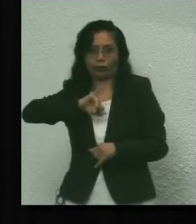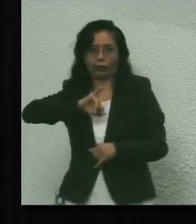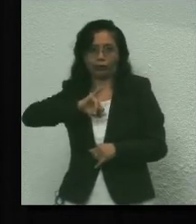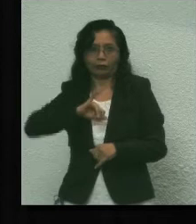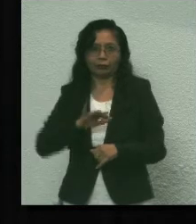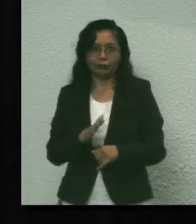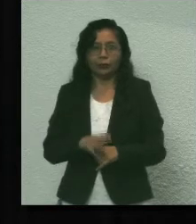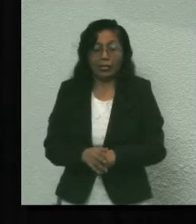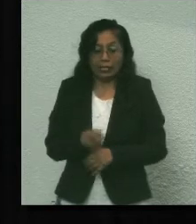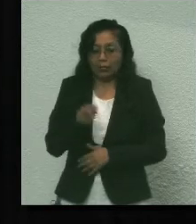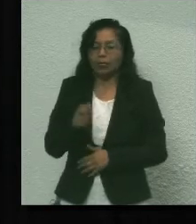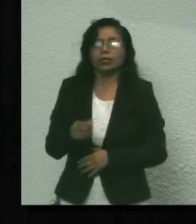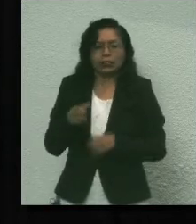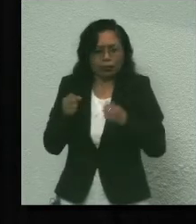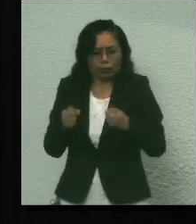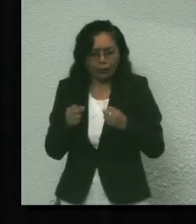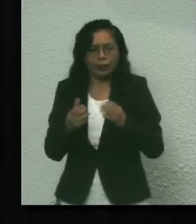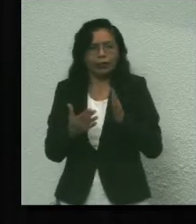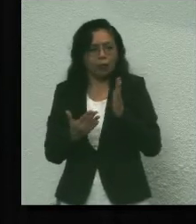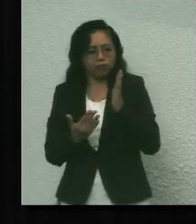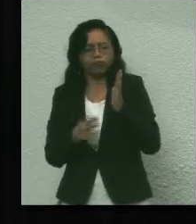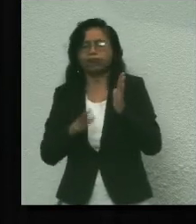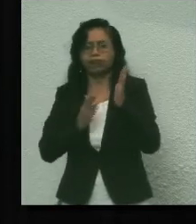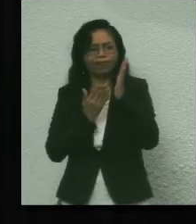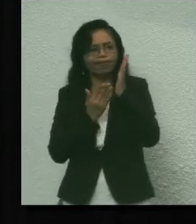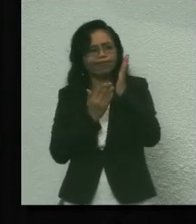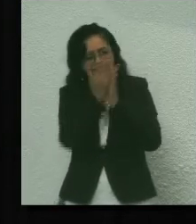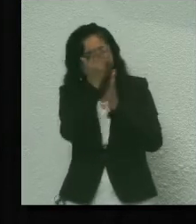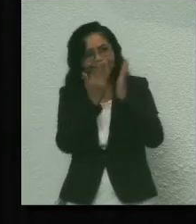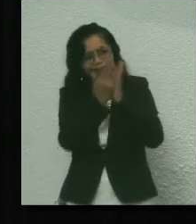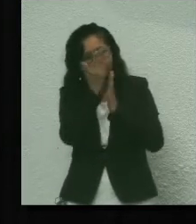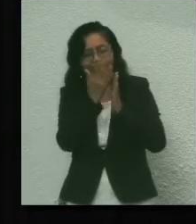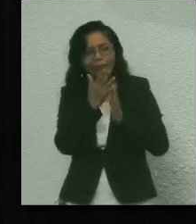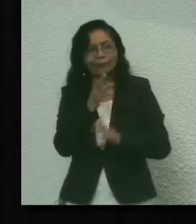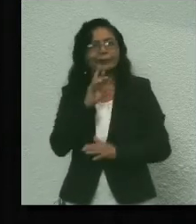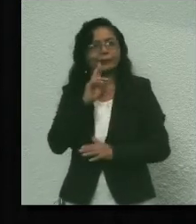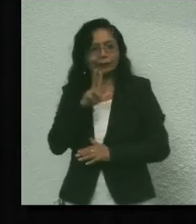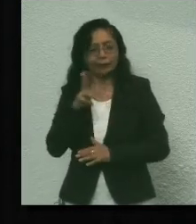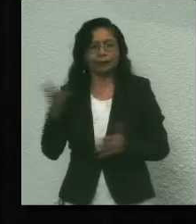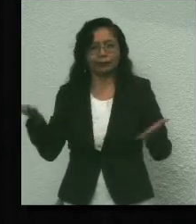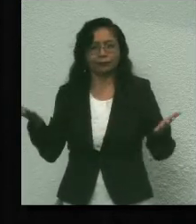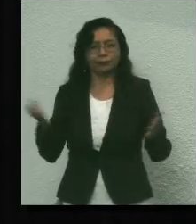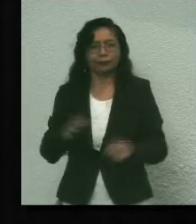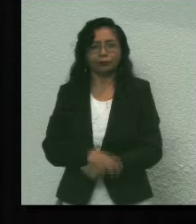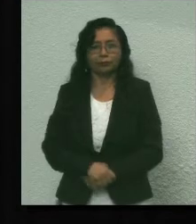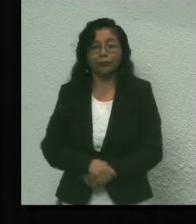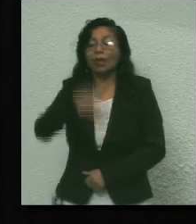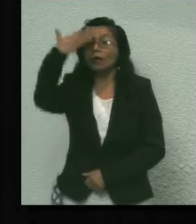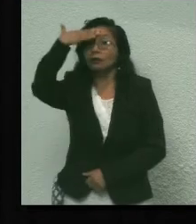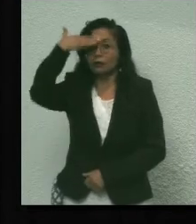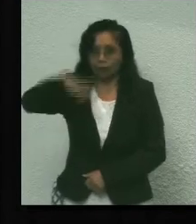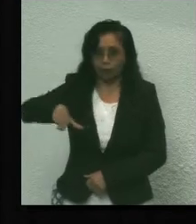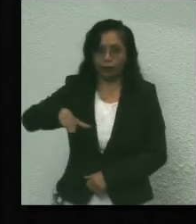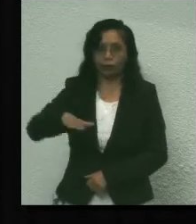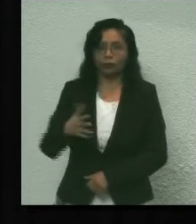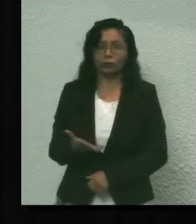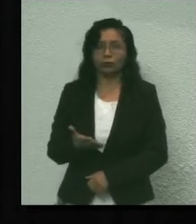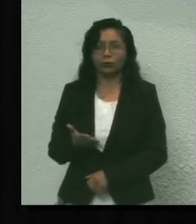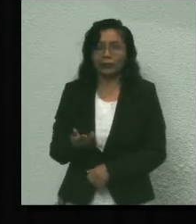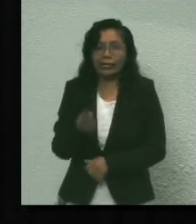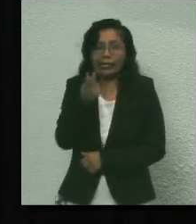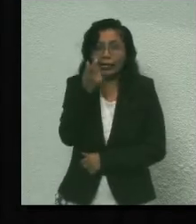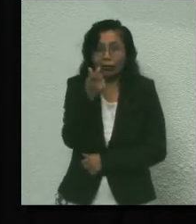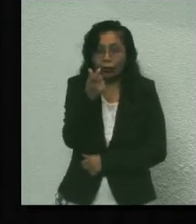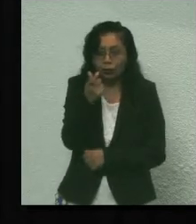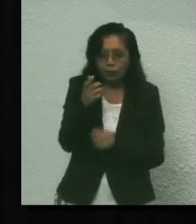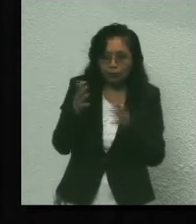los resultados así serán más favorables sabemos también que la perspectiva económica